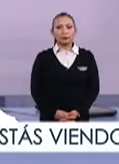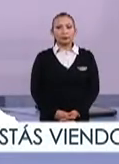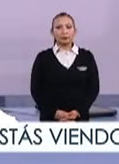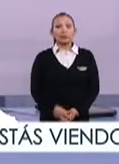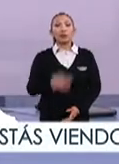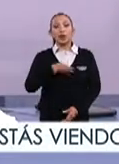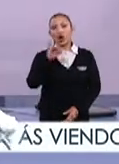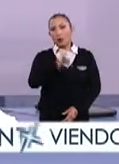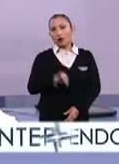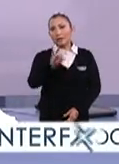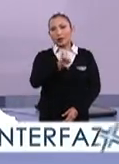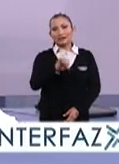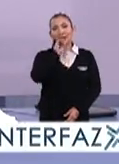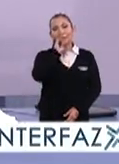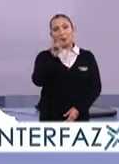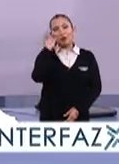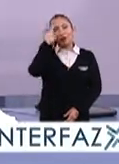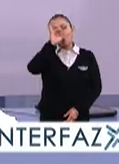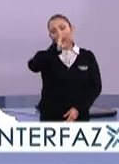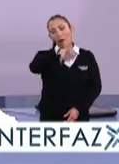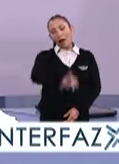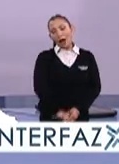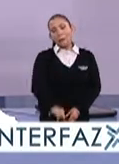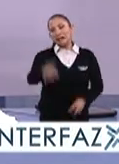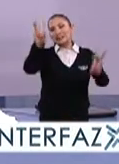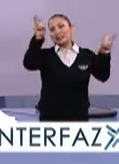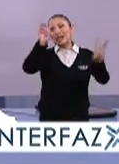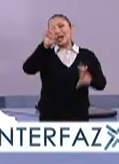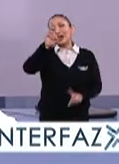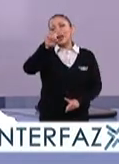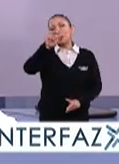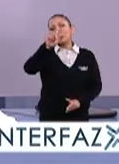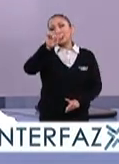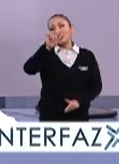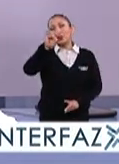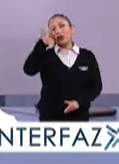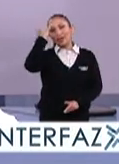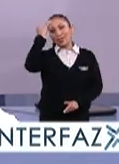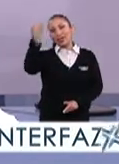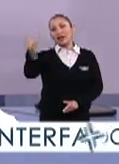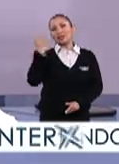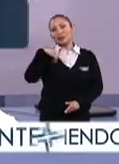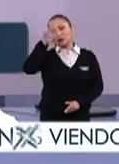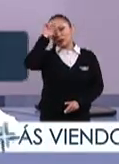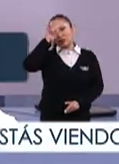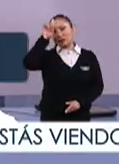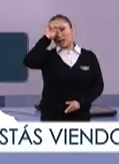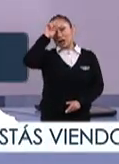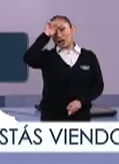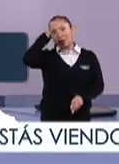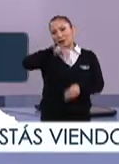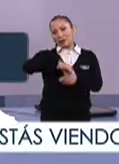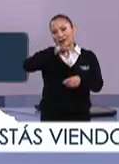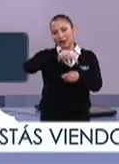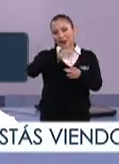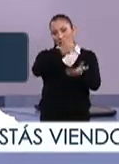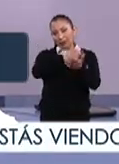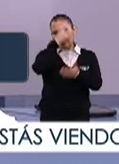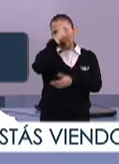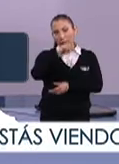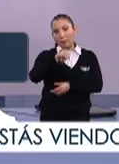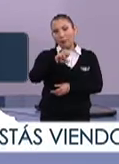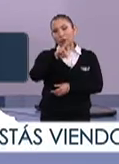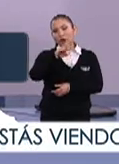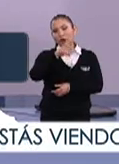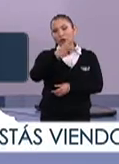Y bueno, ya es jueves también, como todos los jueves, de Rebotando Ideas con Mauricio Huesca, consejero del Instituto Electoral de la Ciudad de México,